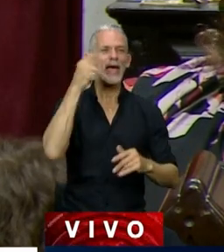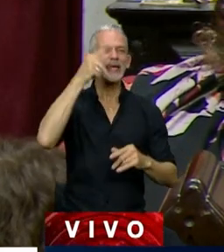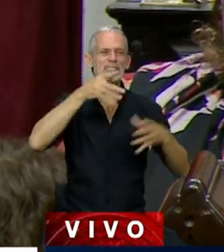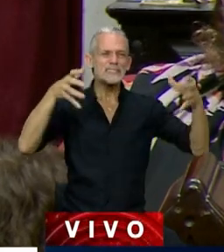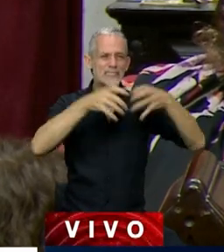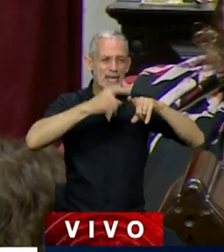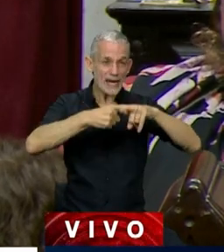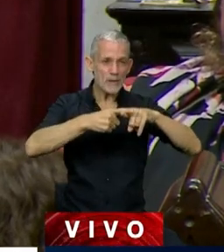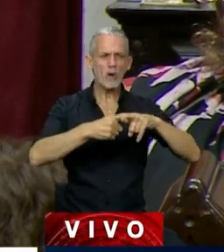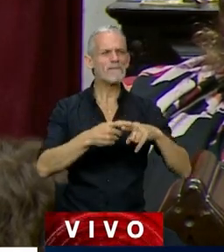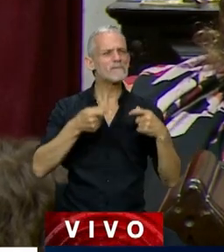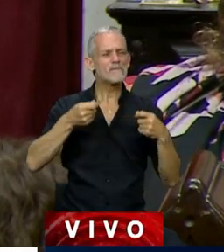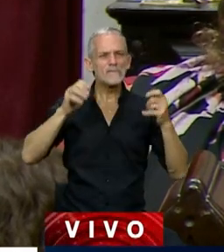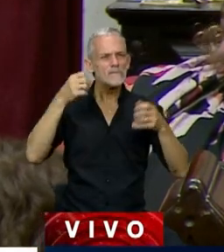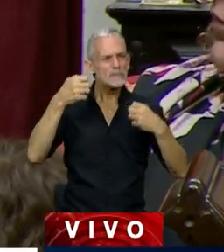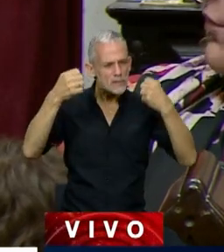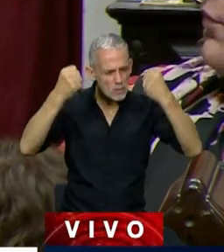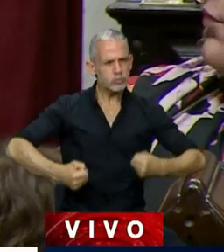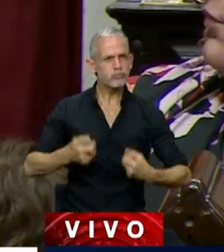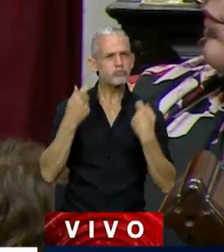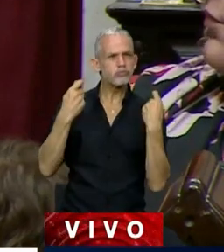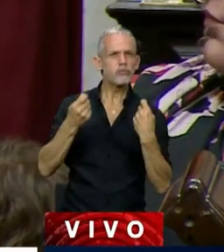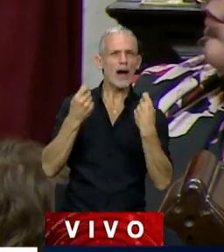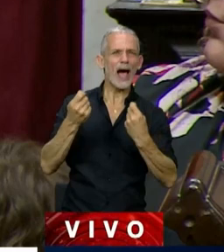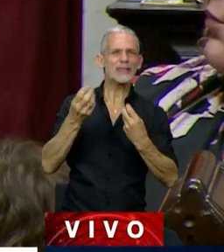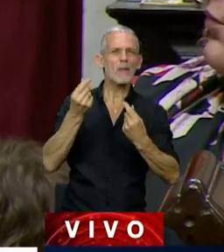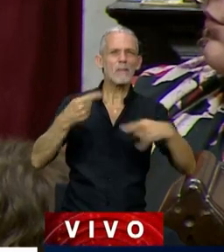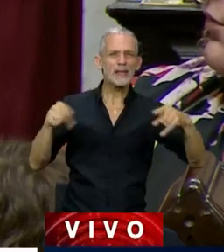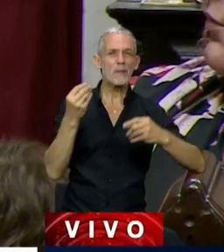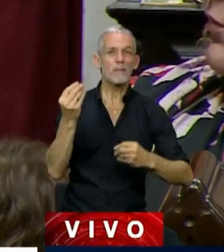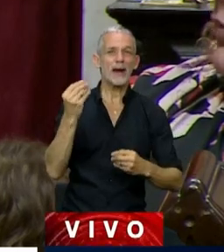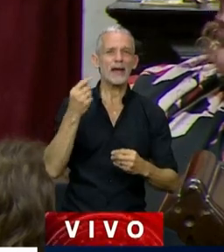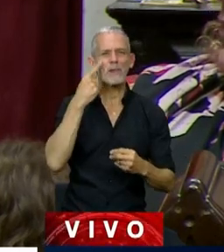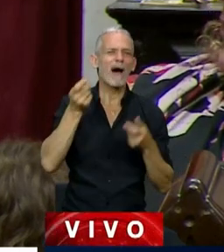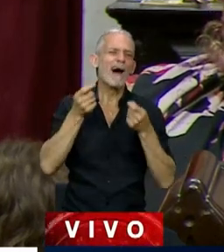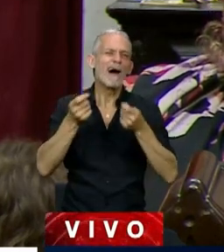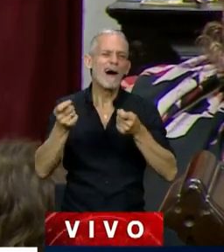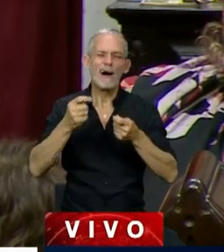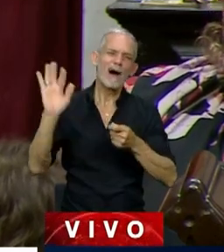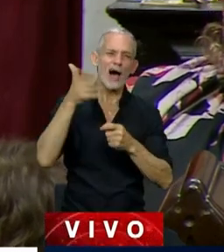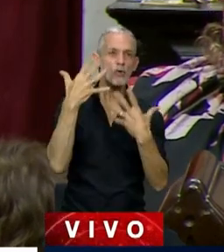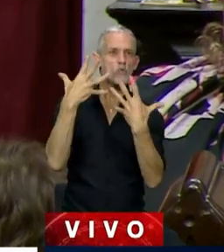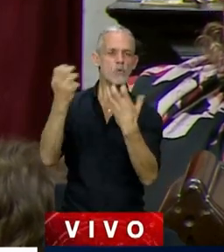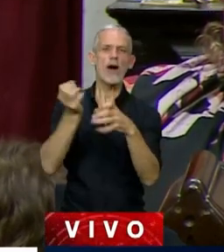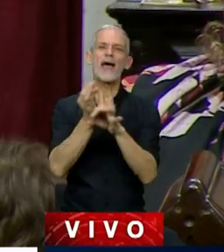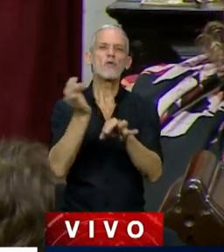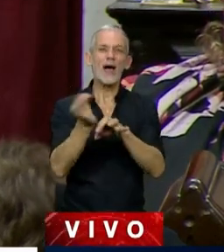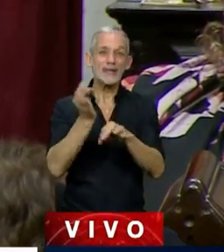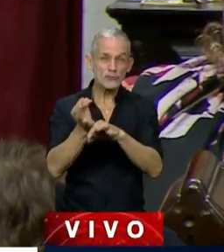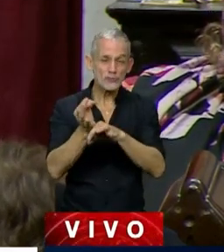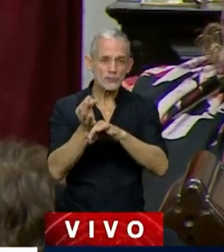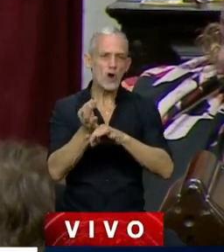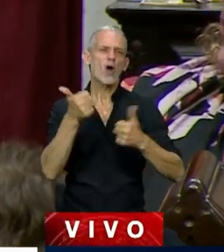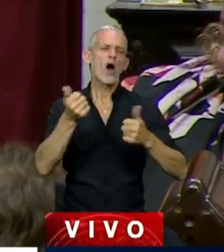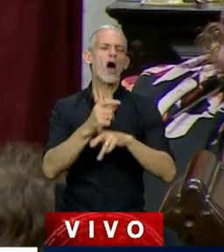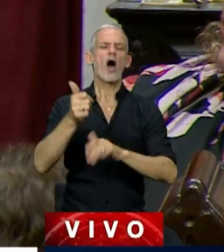kirchnerismo insiste en gastar plata tratando de convencernos a todos que la educación es